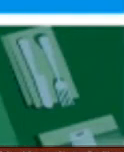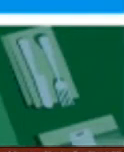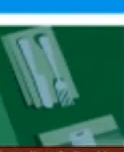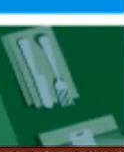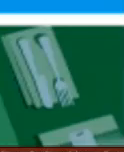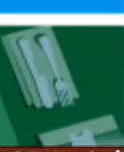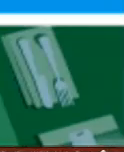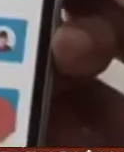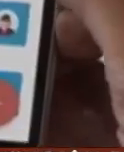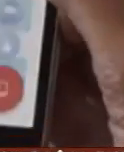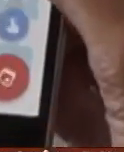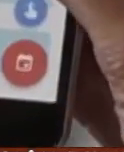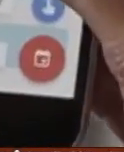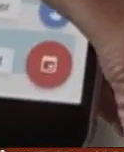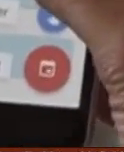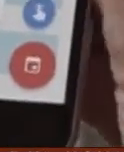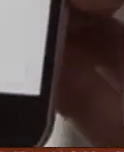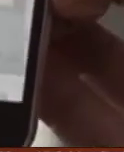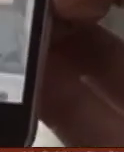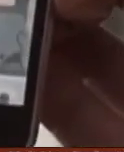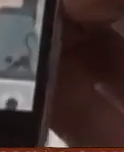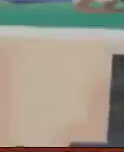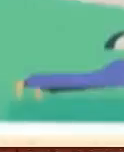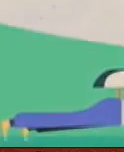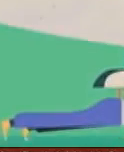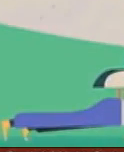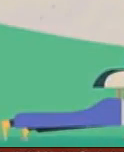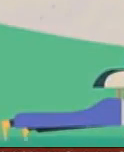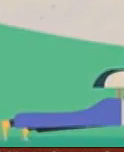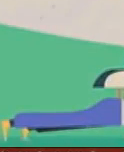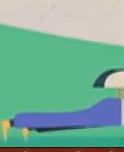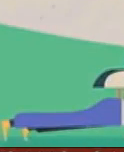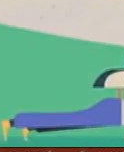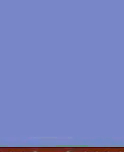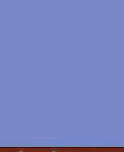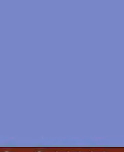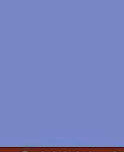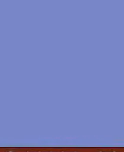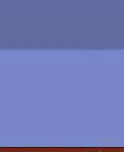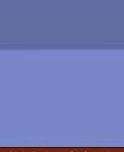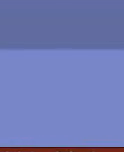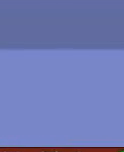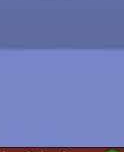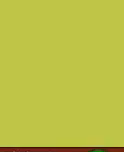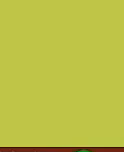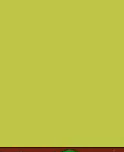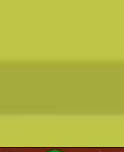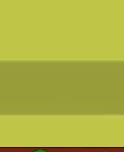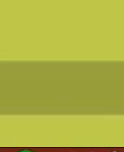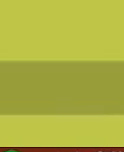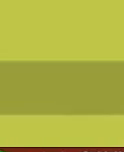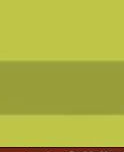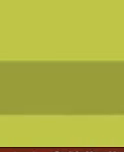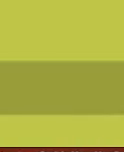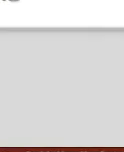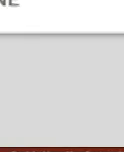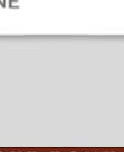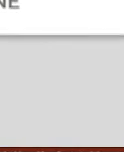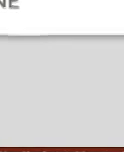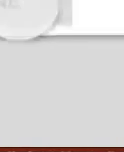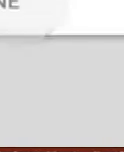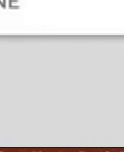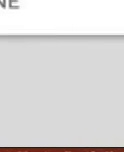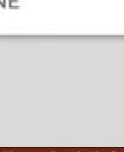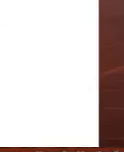las metas que nos propongamos con su opción de Google Goals. Goals, pues, traduce como metas. Esta aplicación de